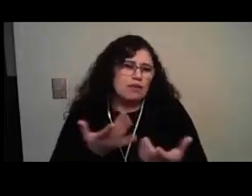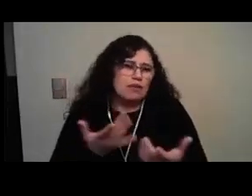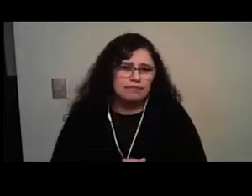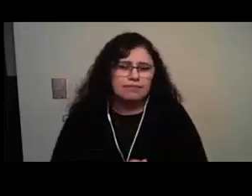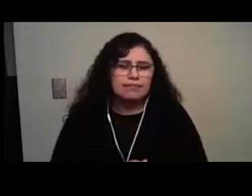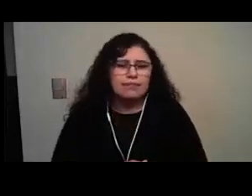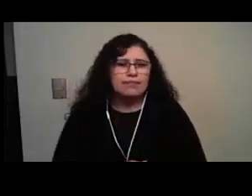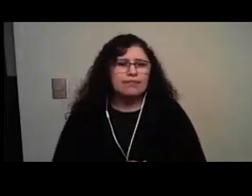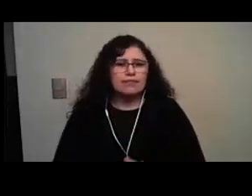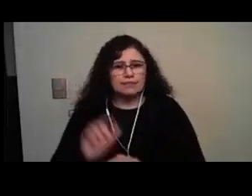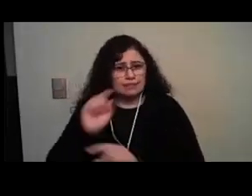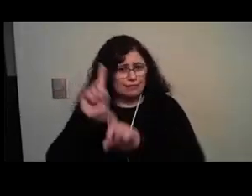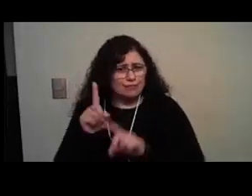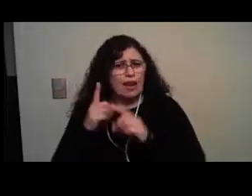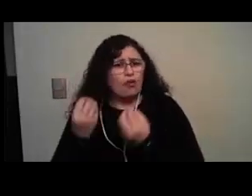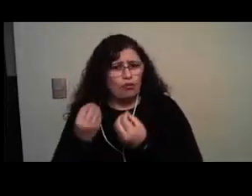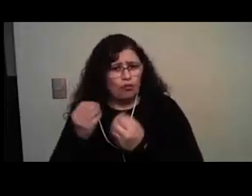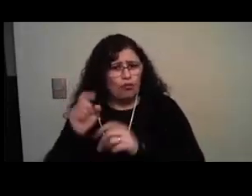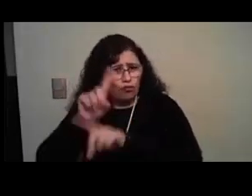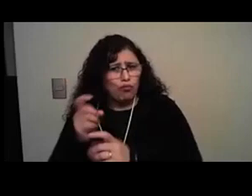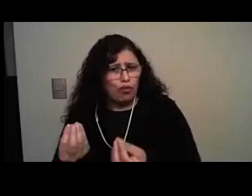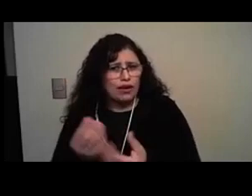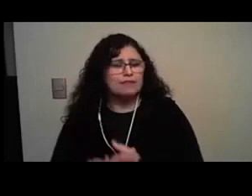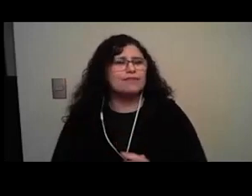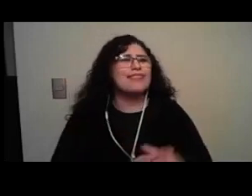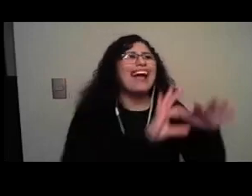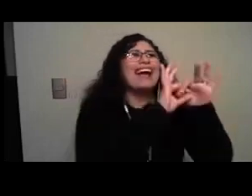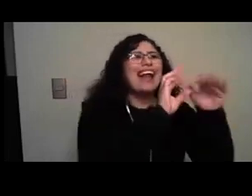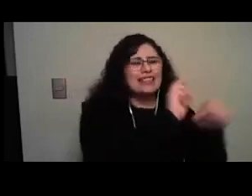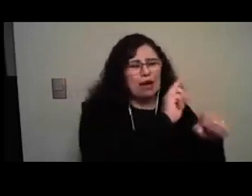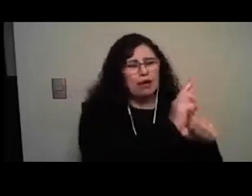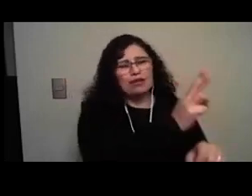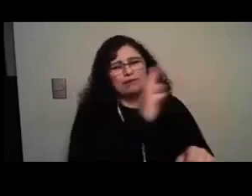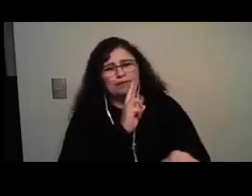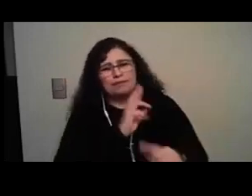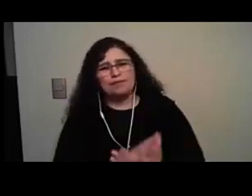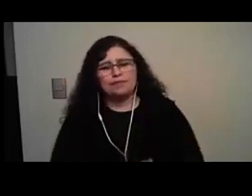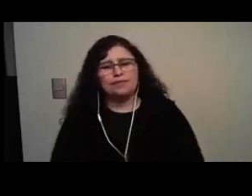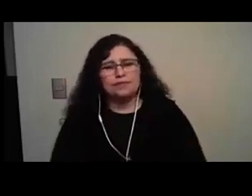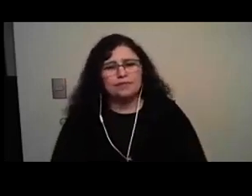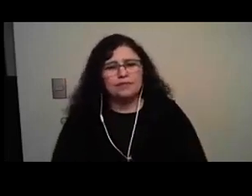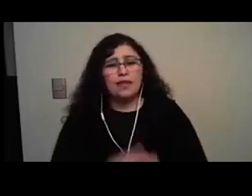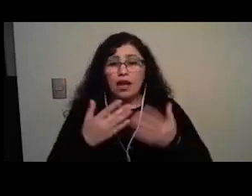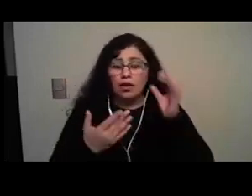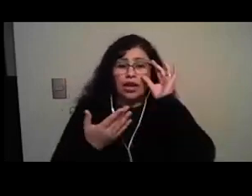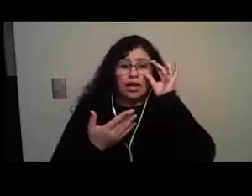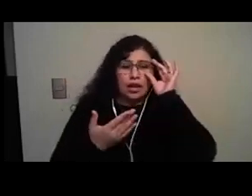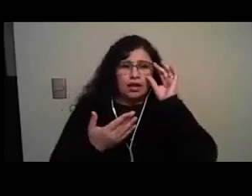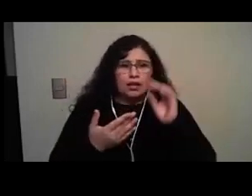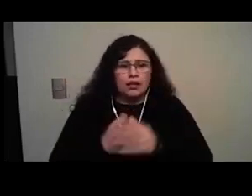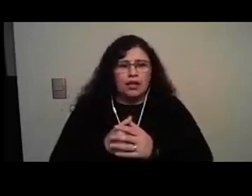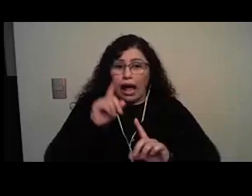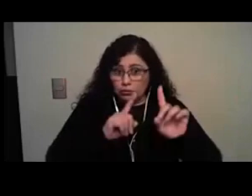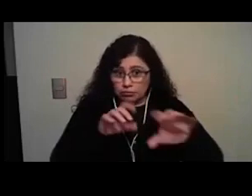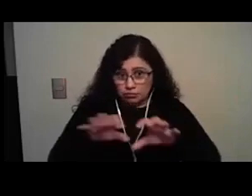Excelente pregunta, Romina, te lo agradezco. Gracias, profe. Muchas gracias. Y en el caso, agrego algunas cosas, en el caso de